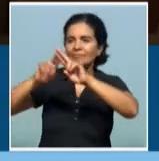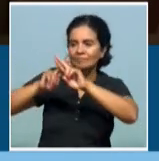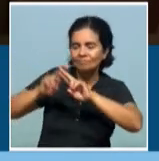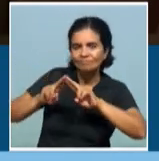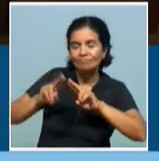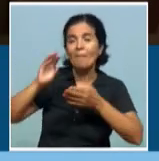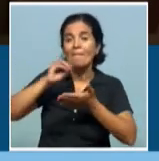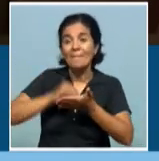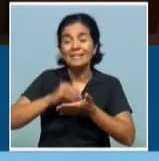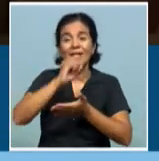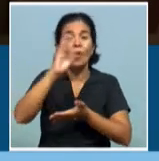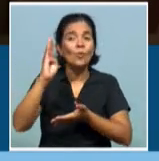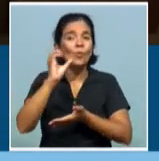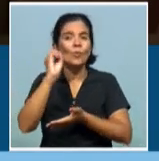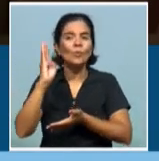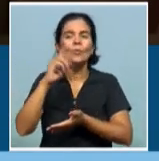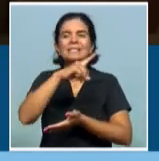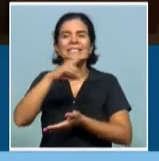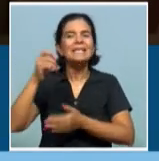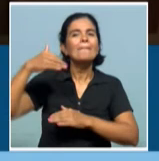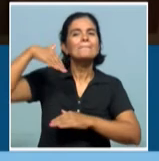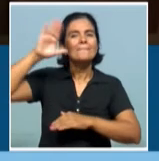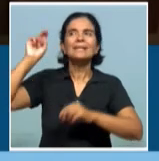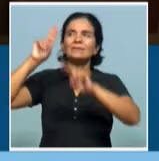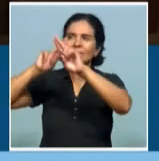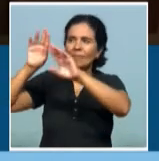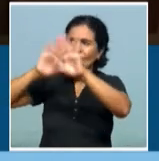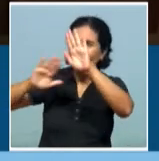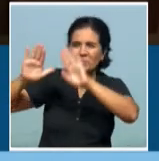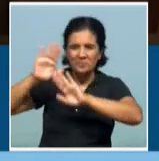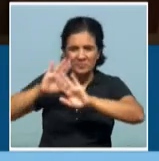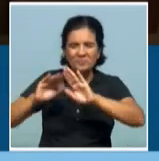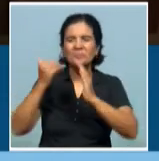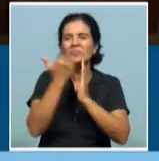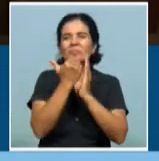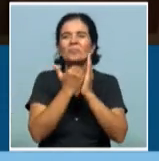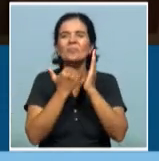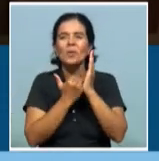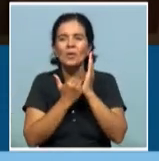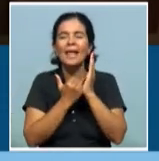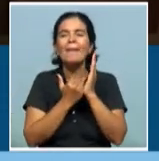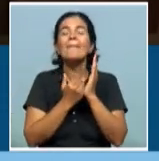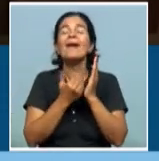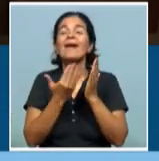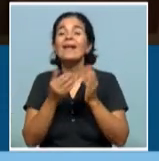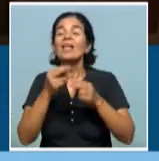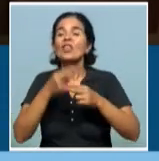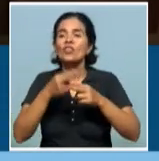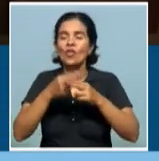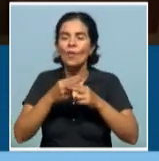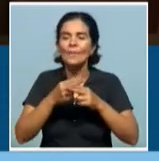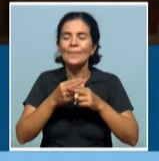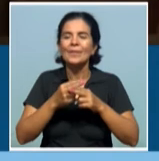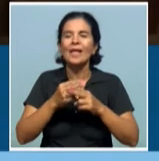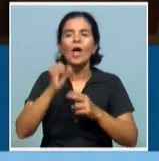más de 100 clubes de la provincia a través del programa Amado Mi Club. Programa